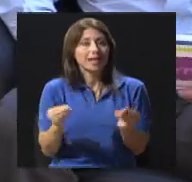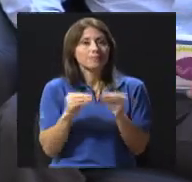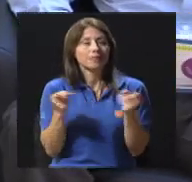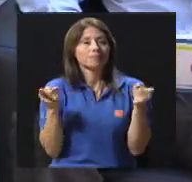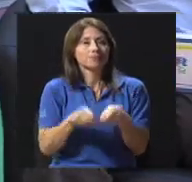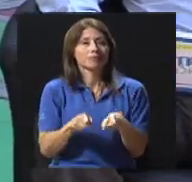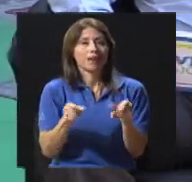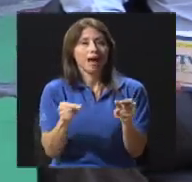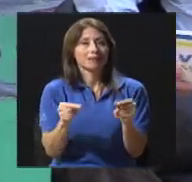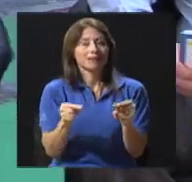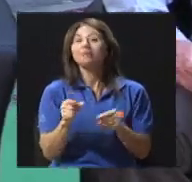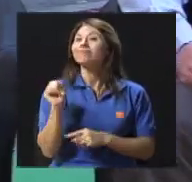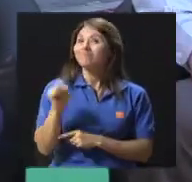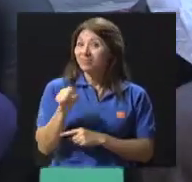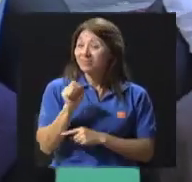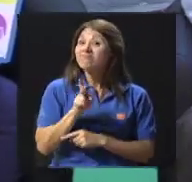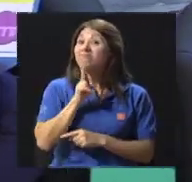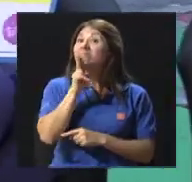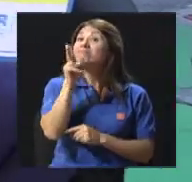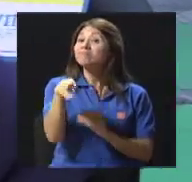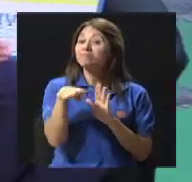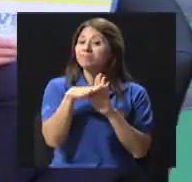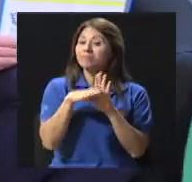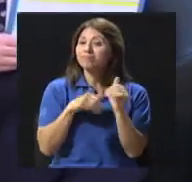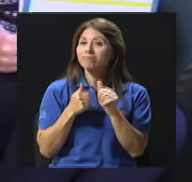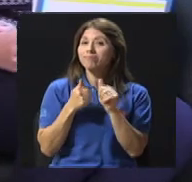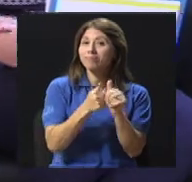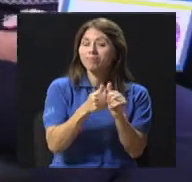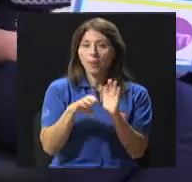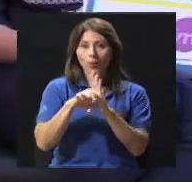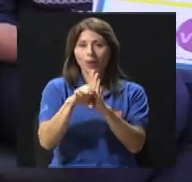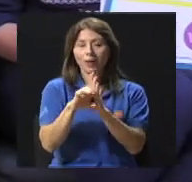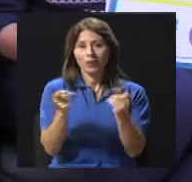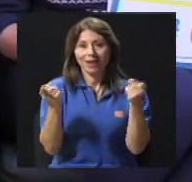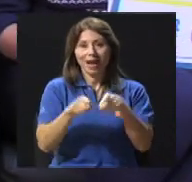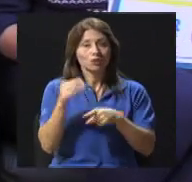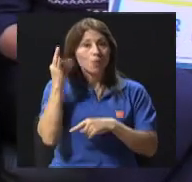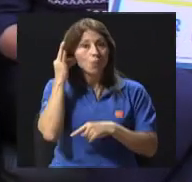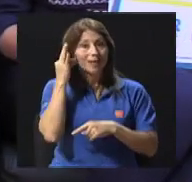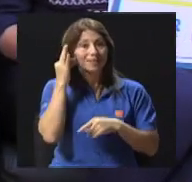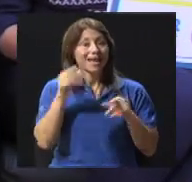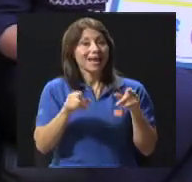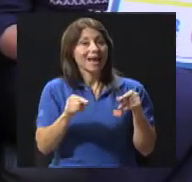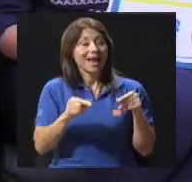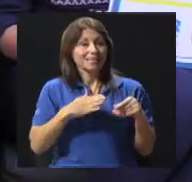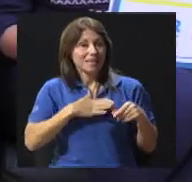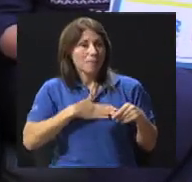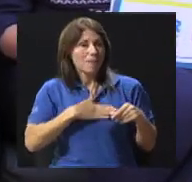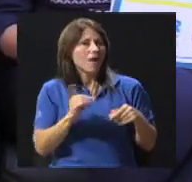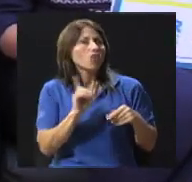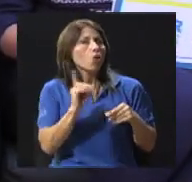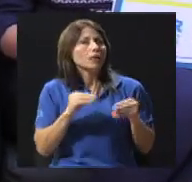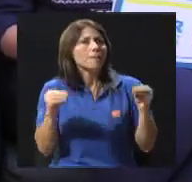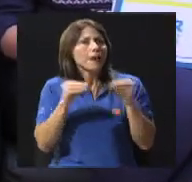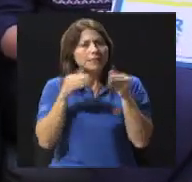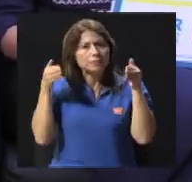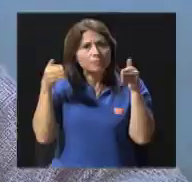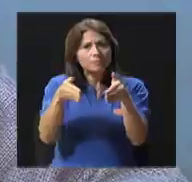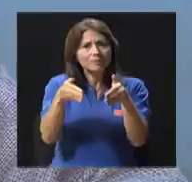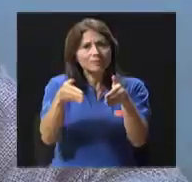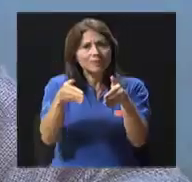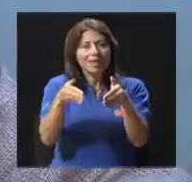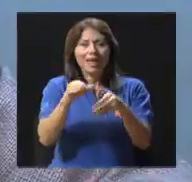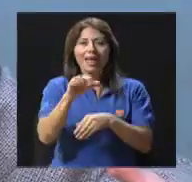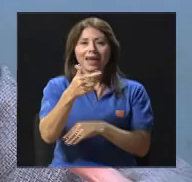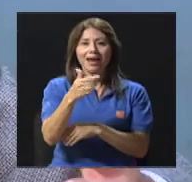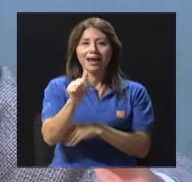afectación del cáncer. Hay patrones, sí, efectivamente. Por ejemplo, en el caso de las mujeres, el cáncer de mama se concentra en el gran área metropolitana,